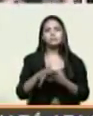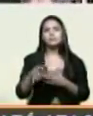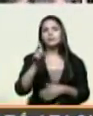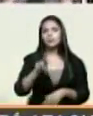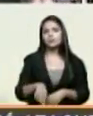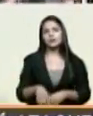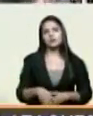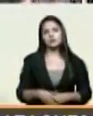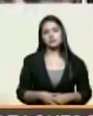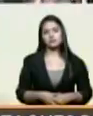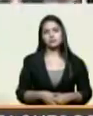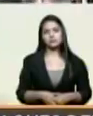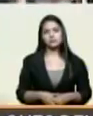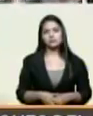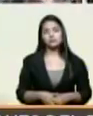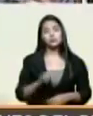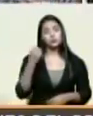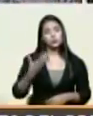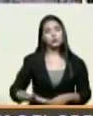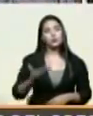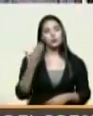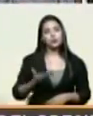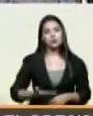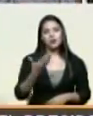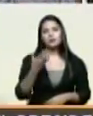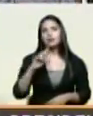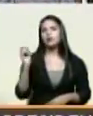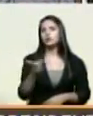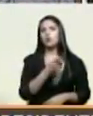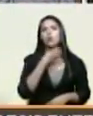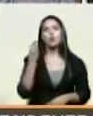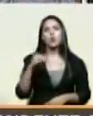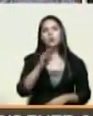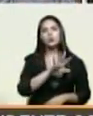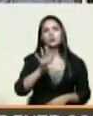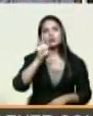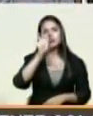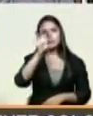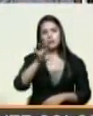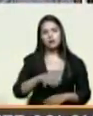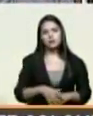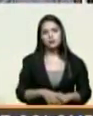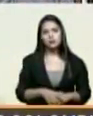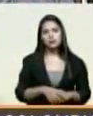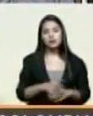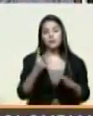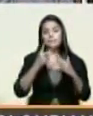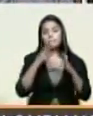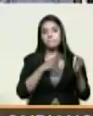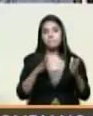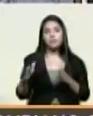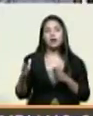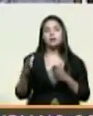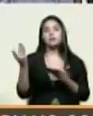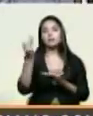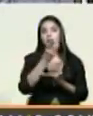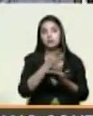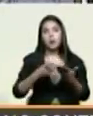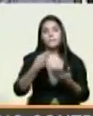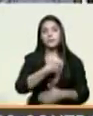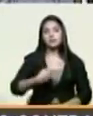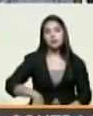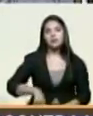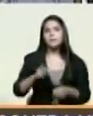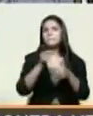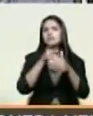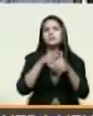también tan importante a los jóvenes de nuestra patria. Y programas diseñados por el presidente, donde